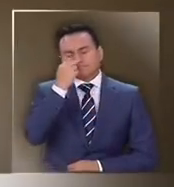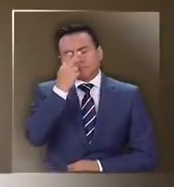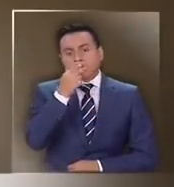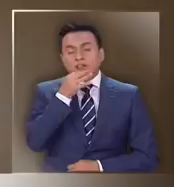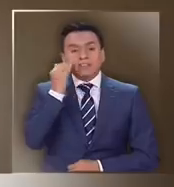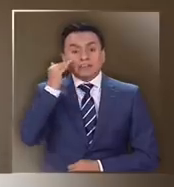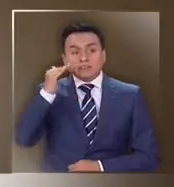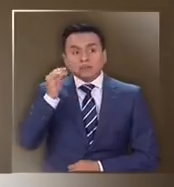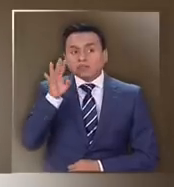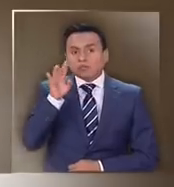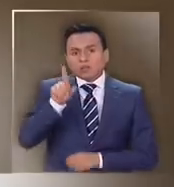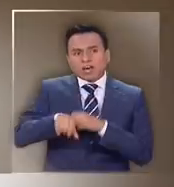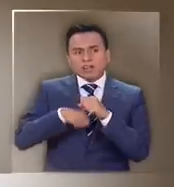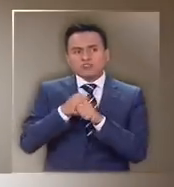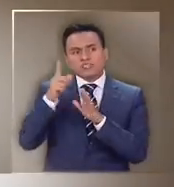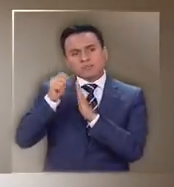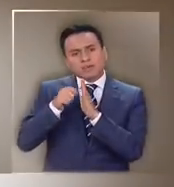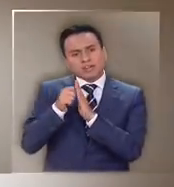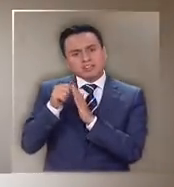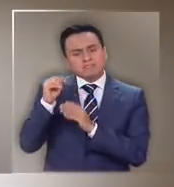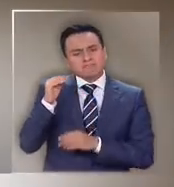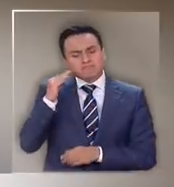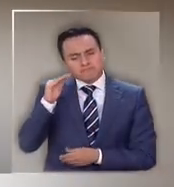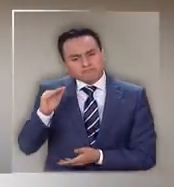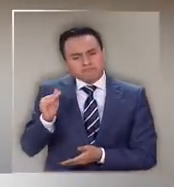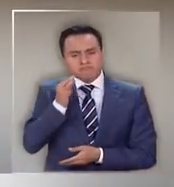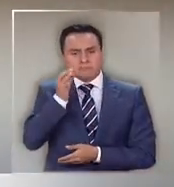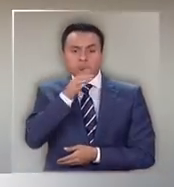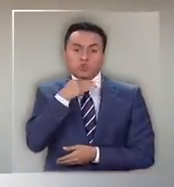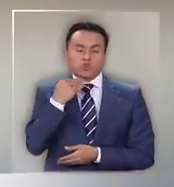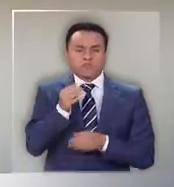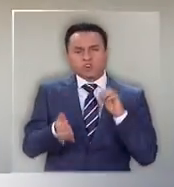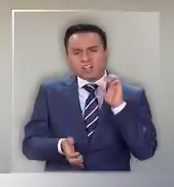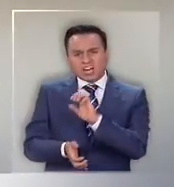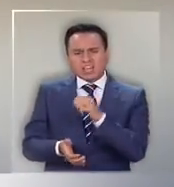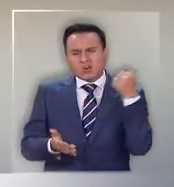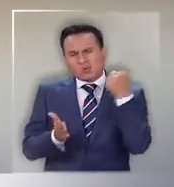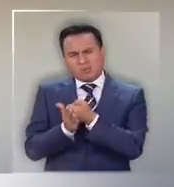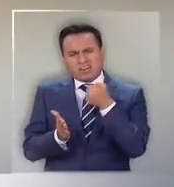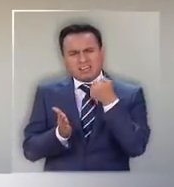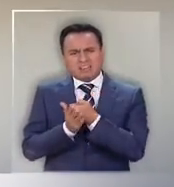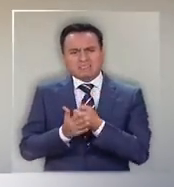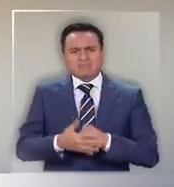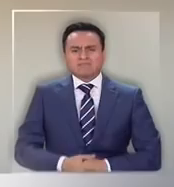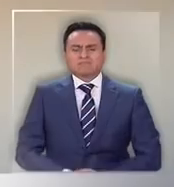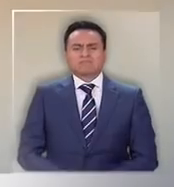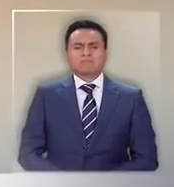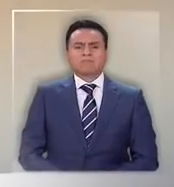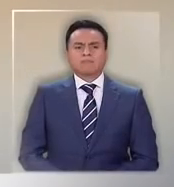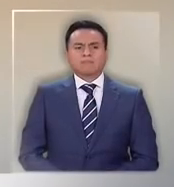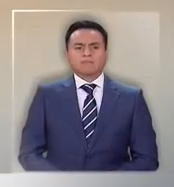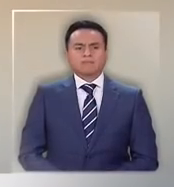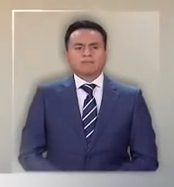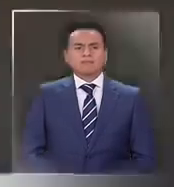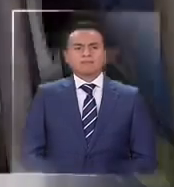Una niña de tan solo 1 año y 7 meses de vida que murió violada y golpeada.